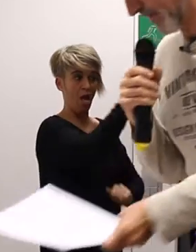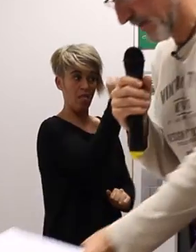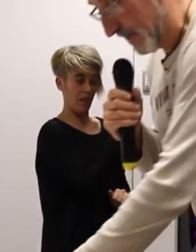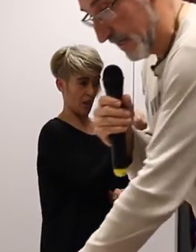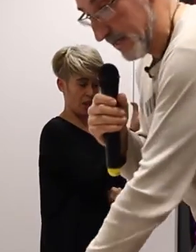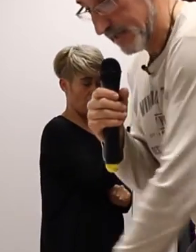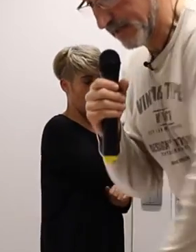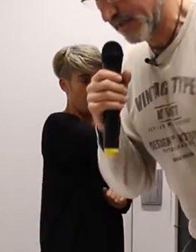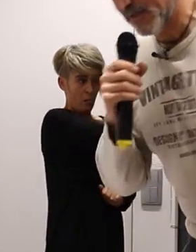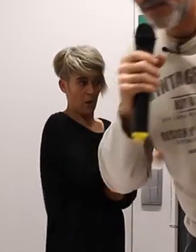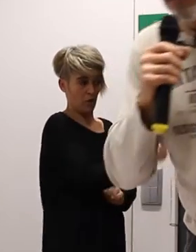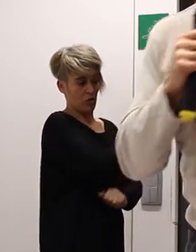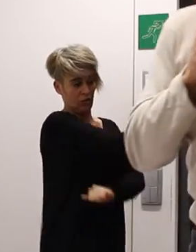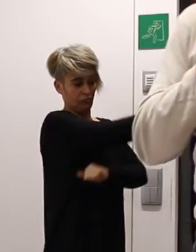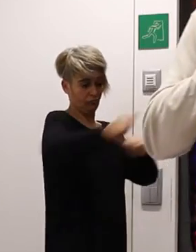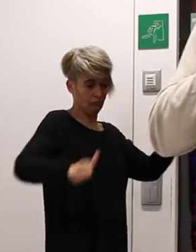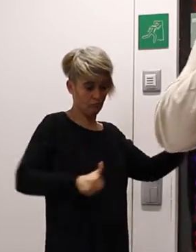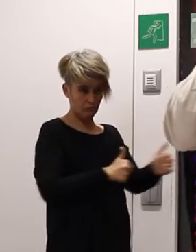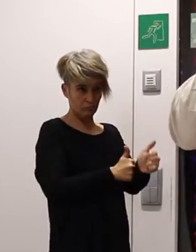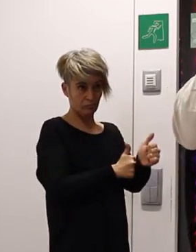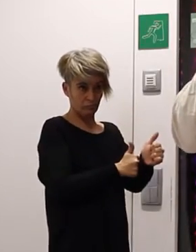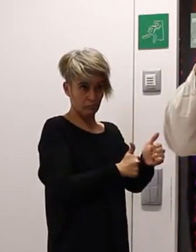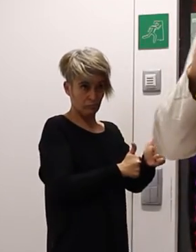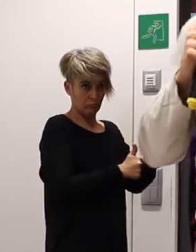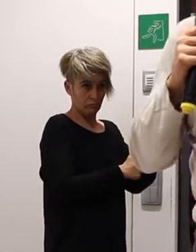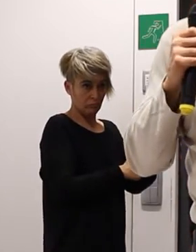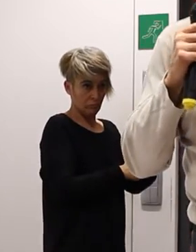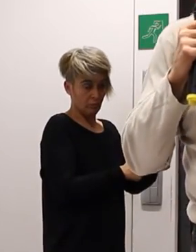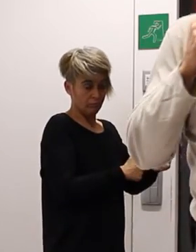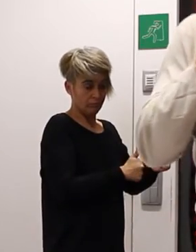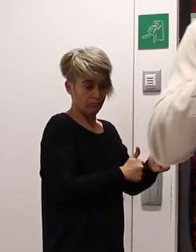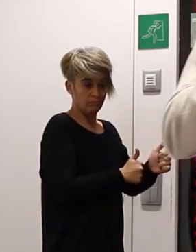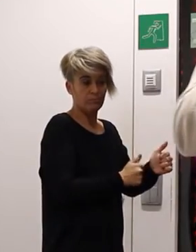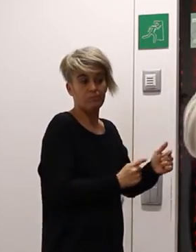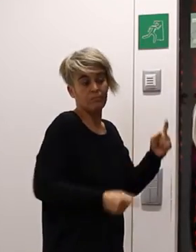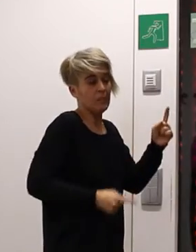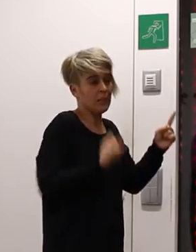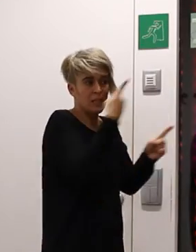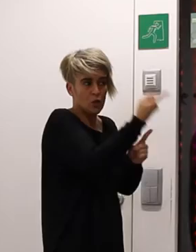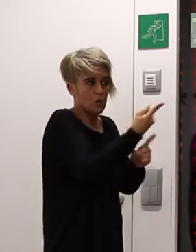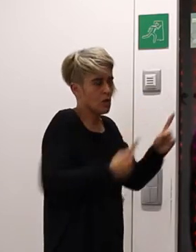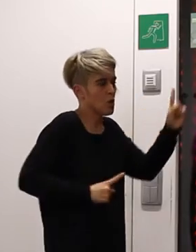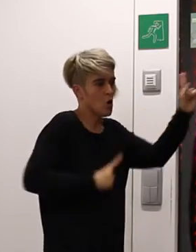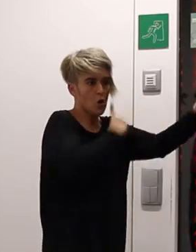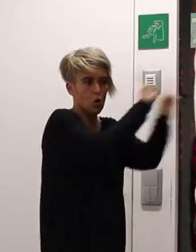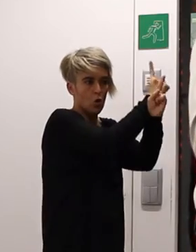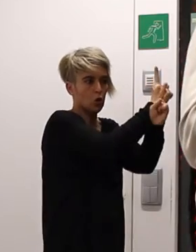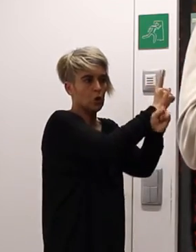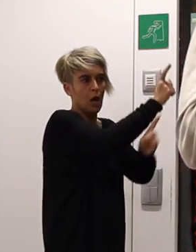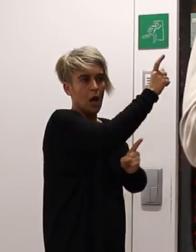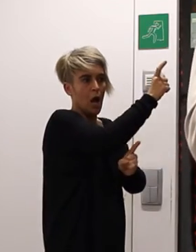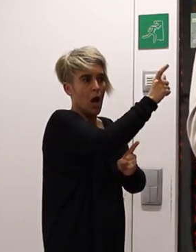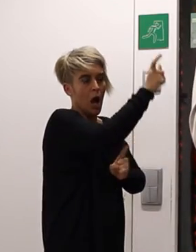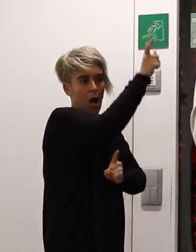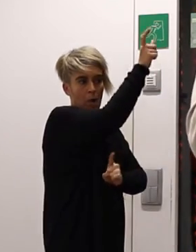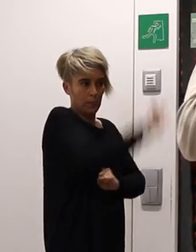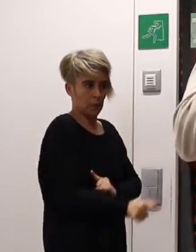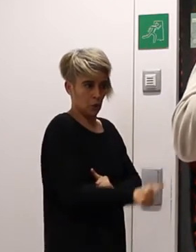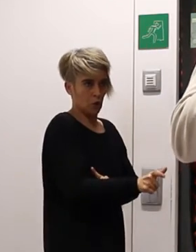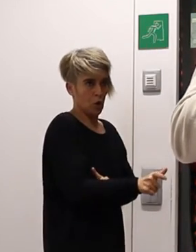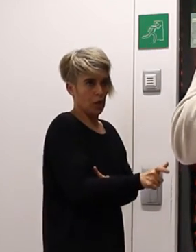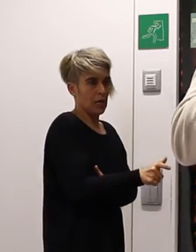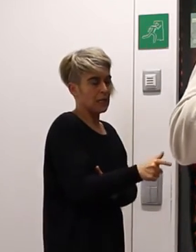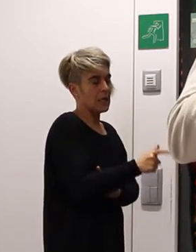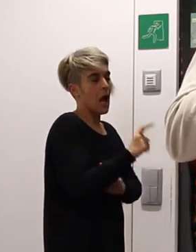raíz de la pobreza energética, pero ataca a las únicas posibilidades que tiene la pobreza energética de salir adelante y al uso de las